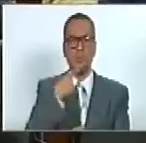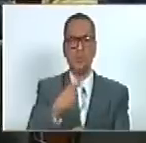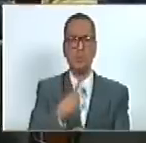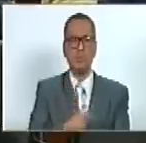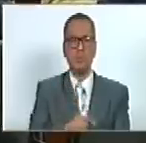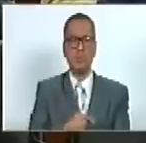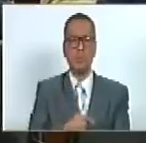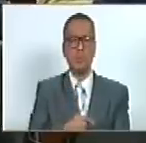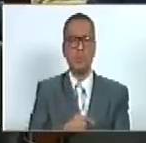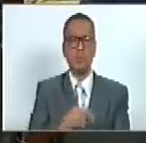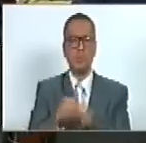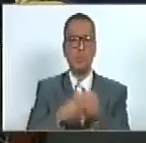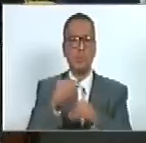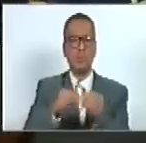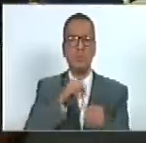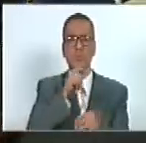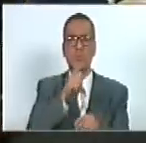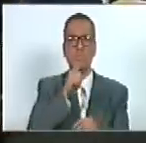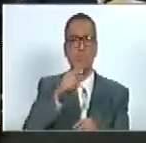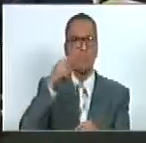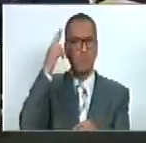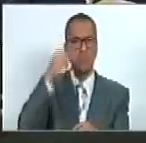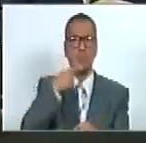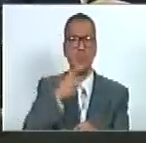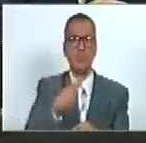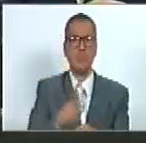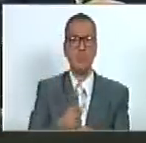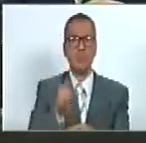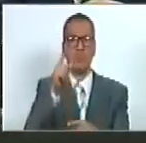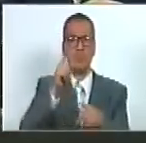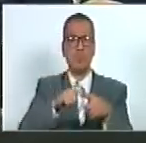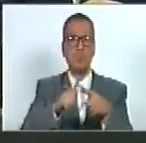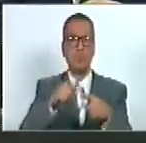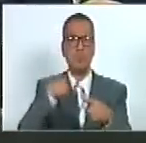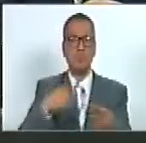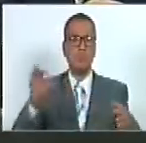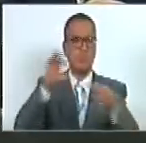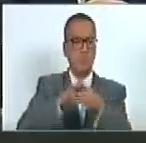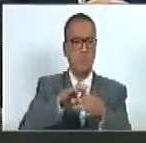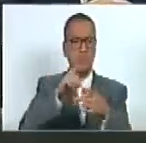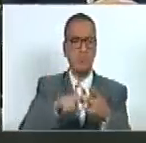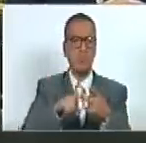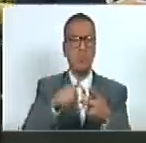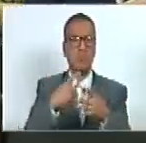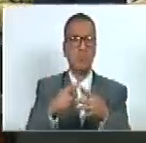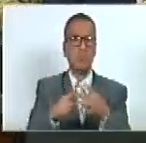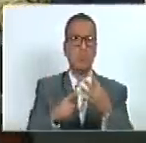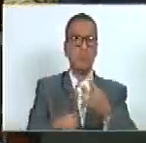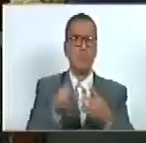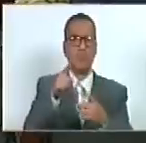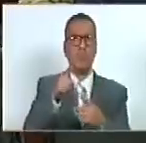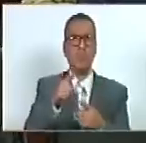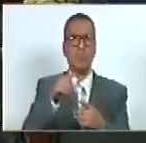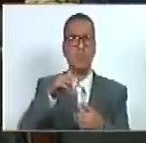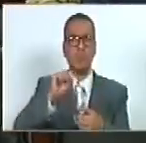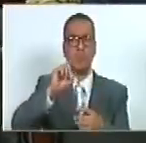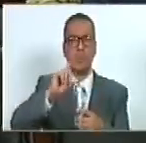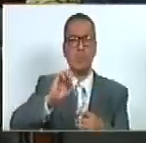como les retuerce la conciencia, cuando dijo: una cosa es ser aliados y otra cosa es ser